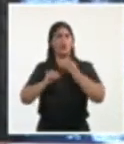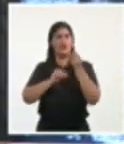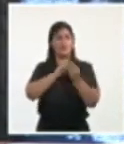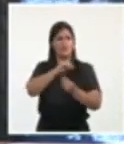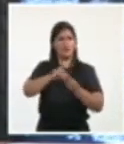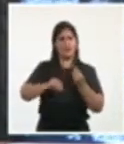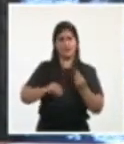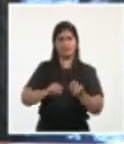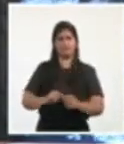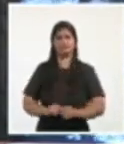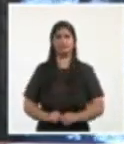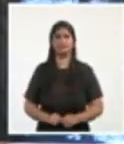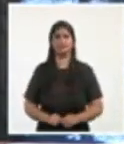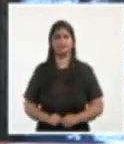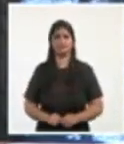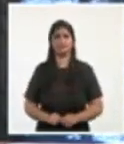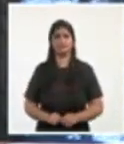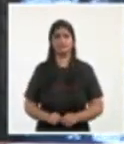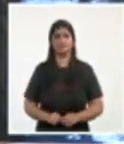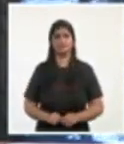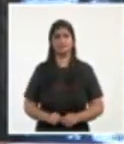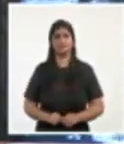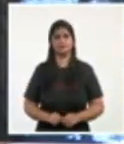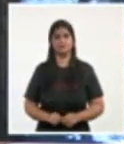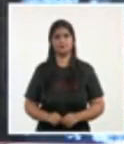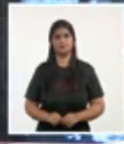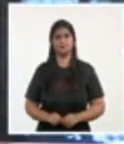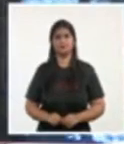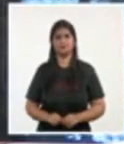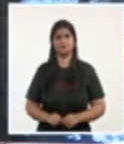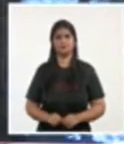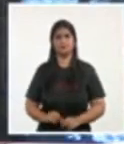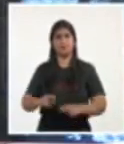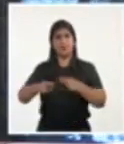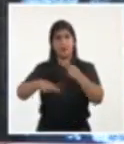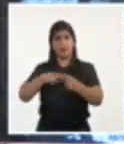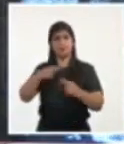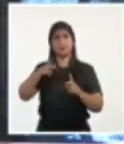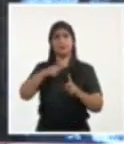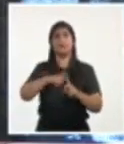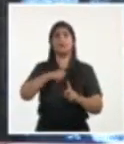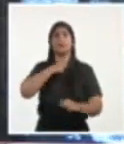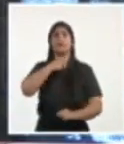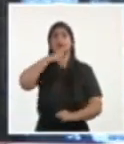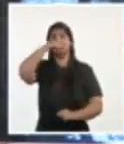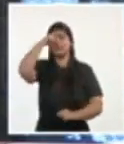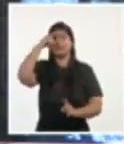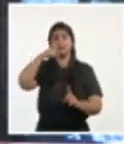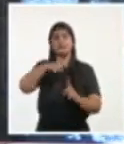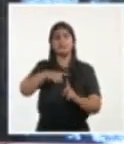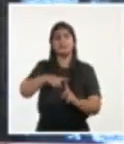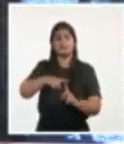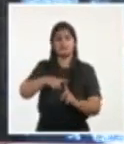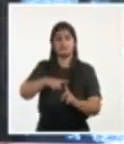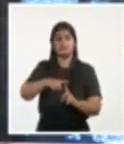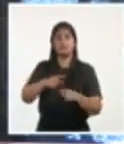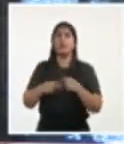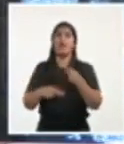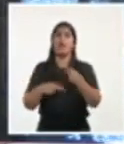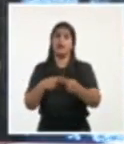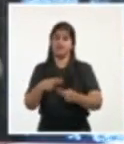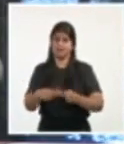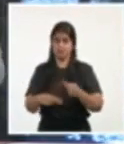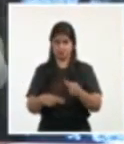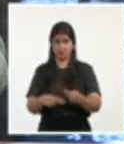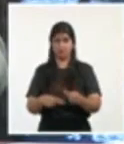las provincias por biología molecular, y llevarlo a un test antígeno que tenía una alta concordancia o que tiene una